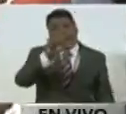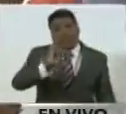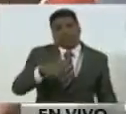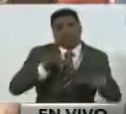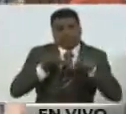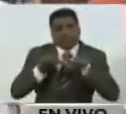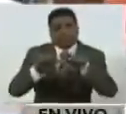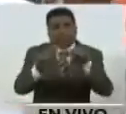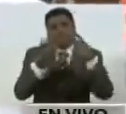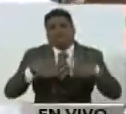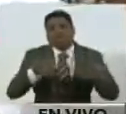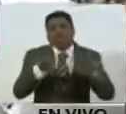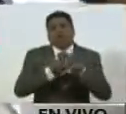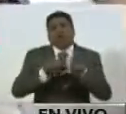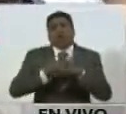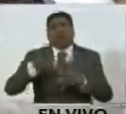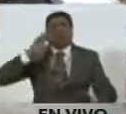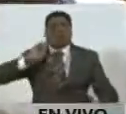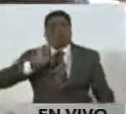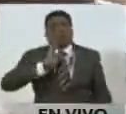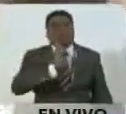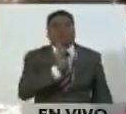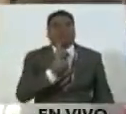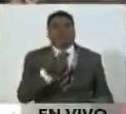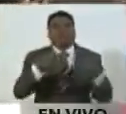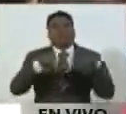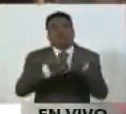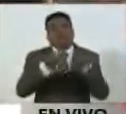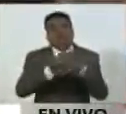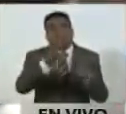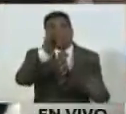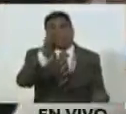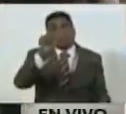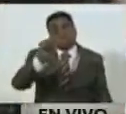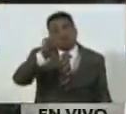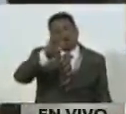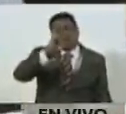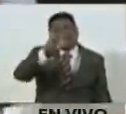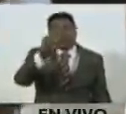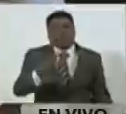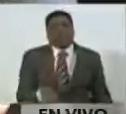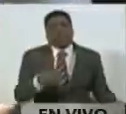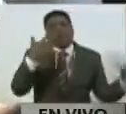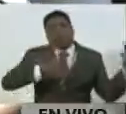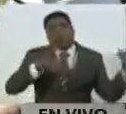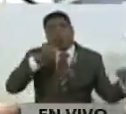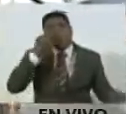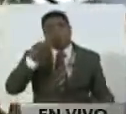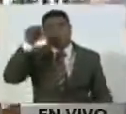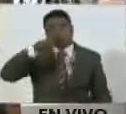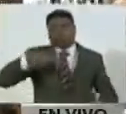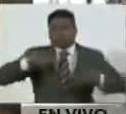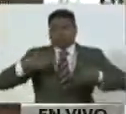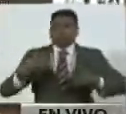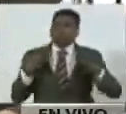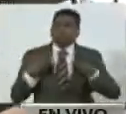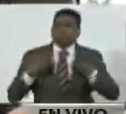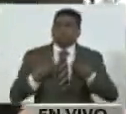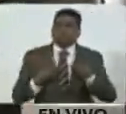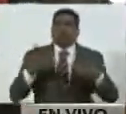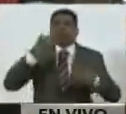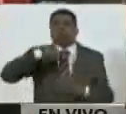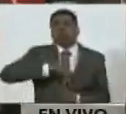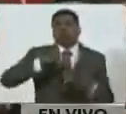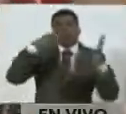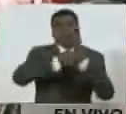Zamora, como es Bolívar, como es David Nieves, a hombres de carne y hueso que tenemos aquí de nuestras luchas. Pero